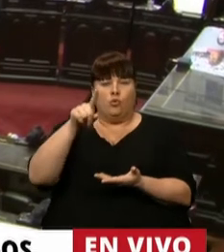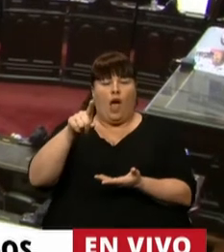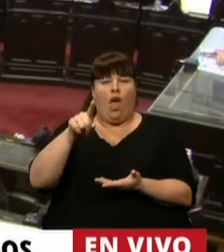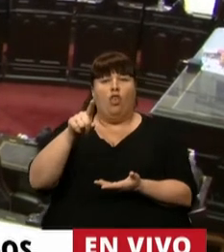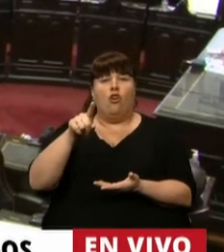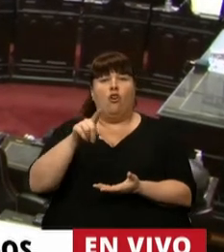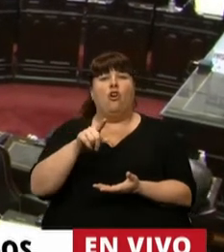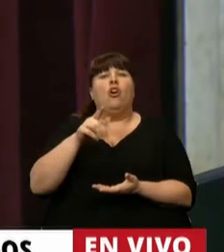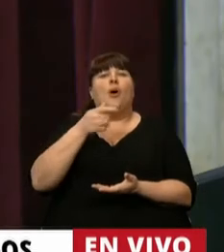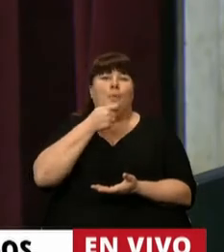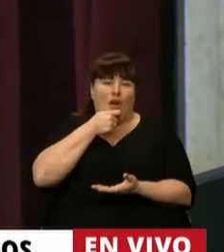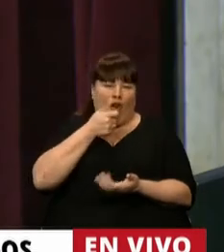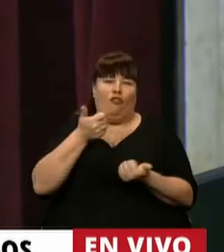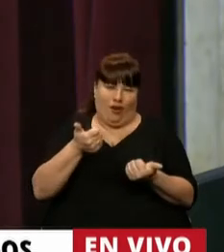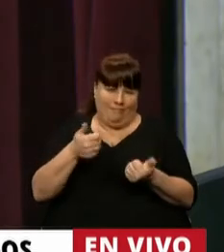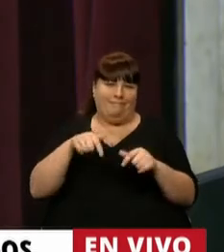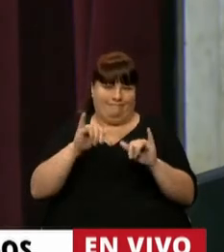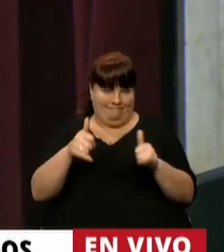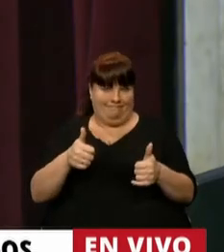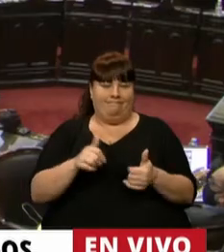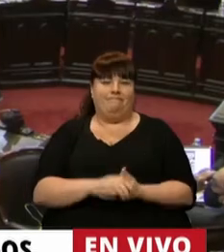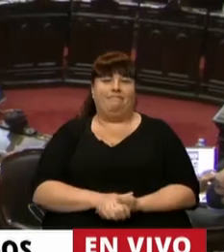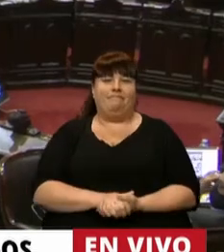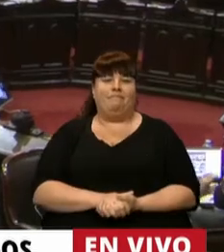que el micrófono, exacto, ahora sí.